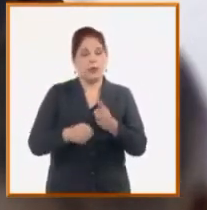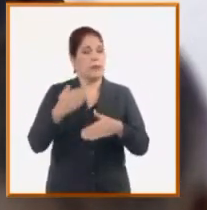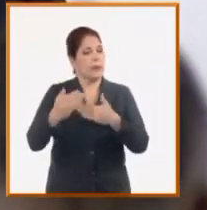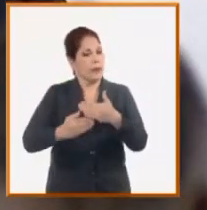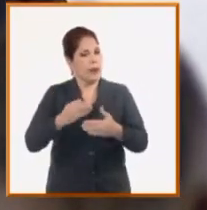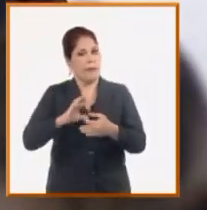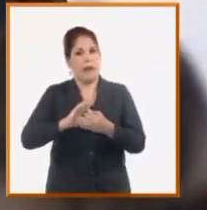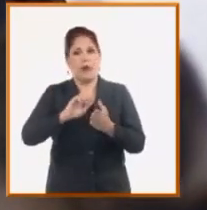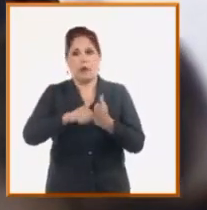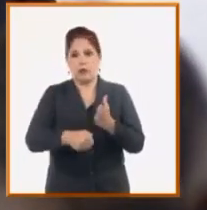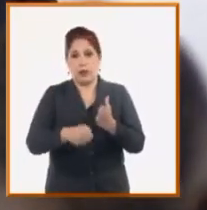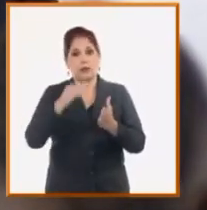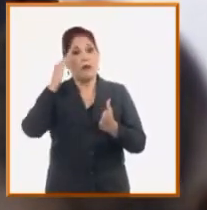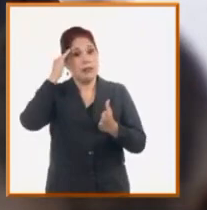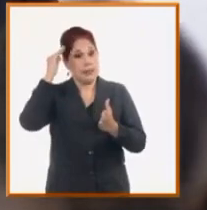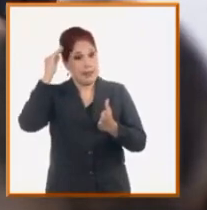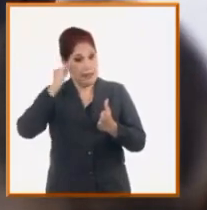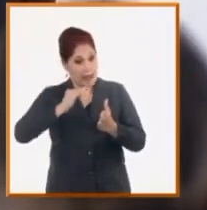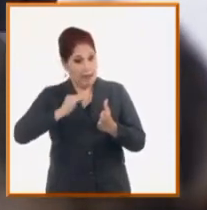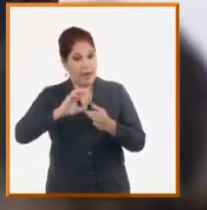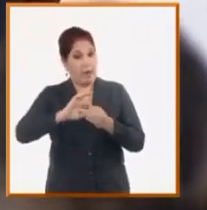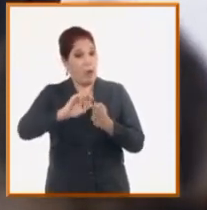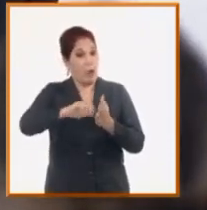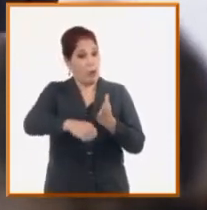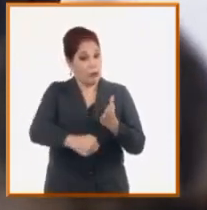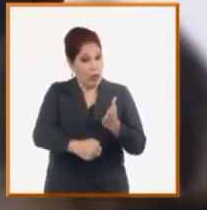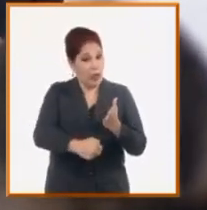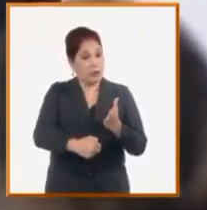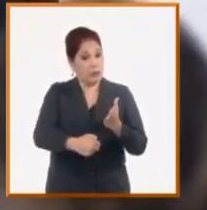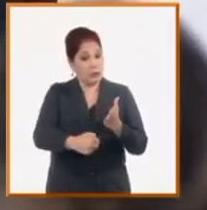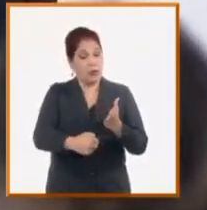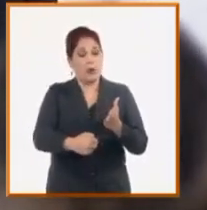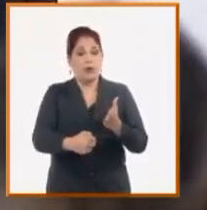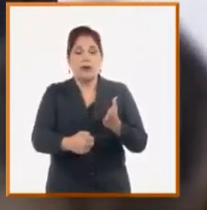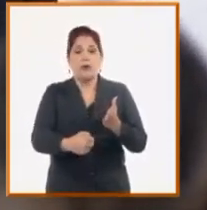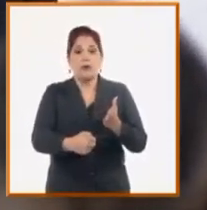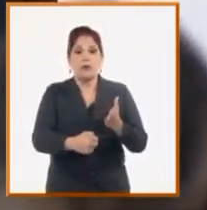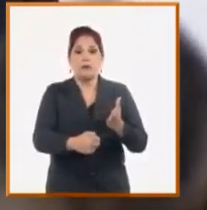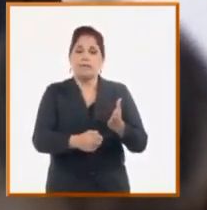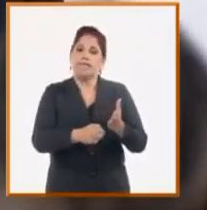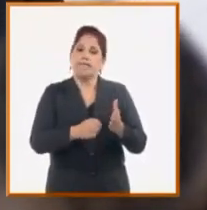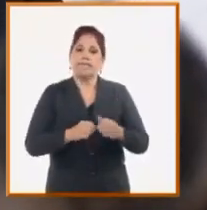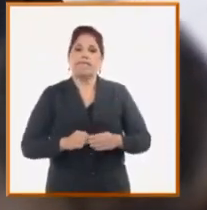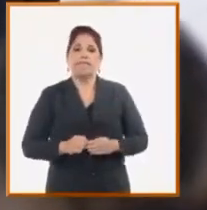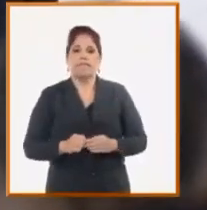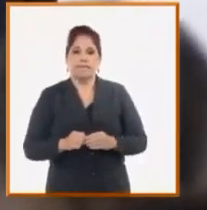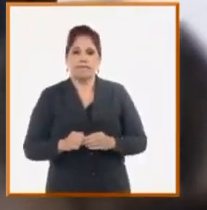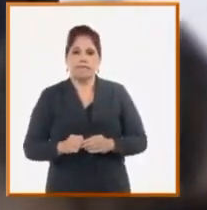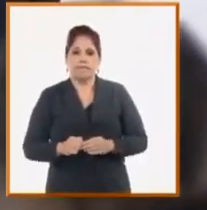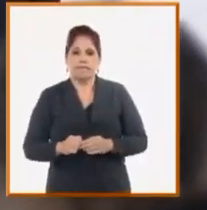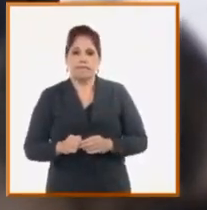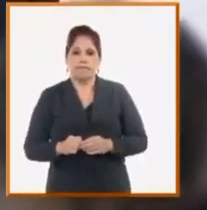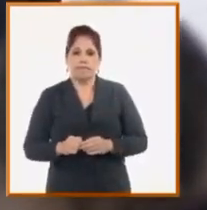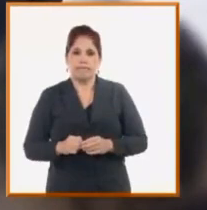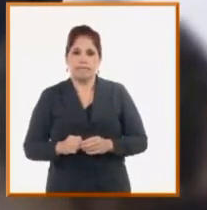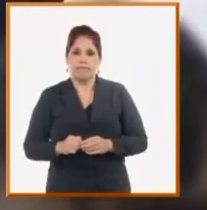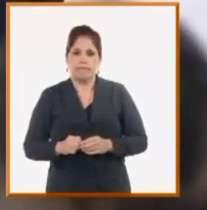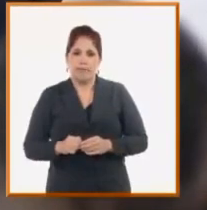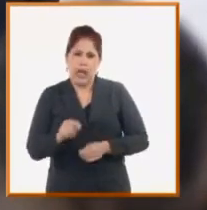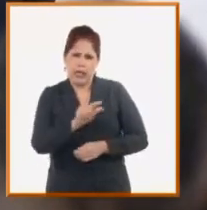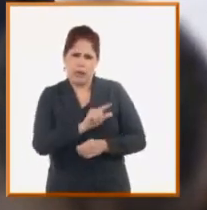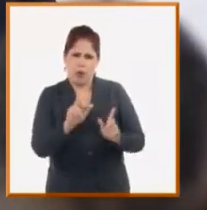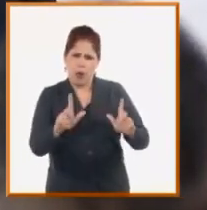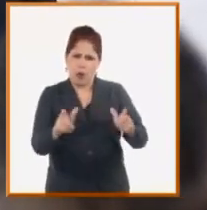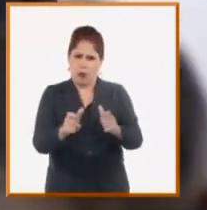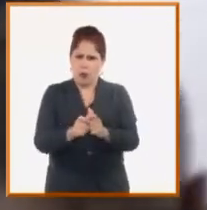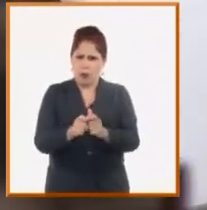problemas, y sabemos que en este caso hay extremos, porque incluso nos reunimos recientemente